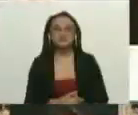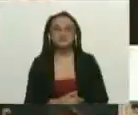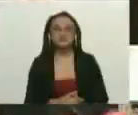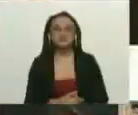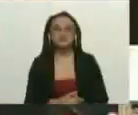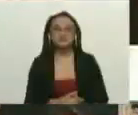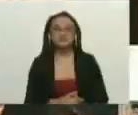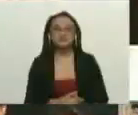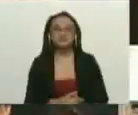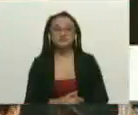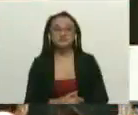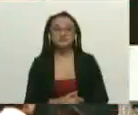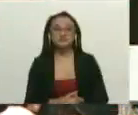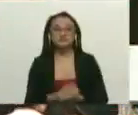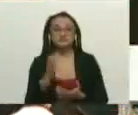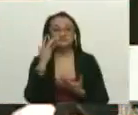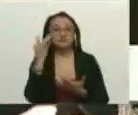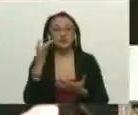Miren,